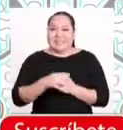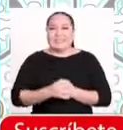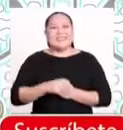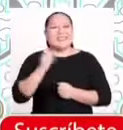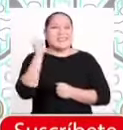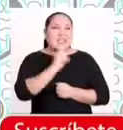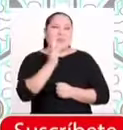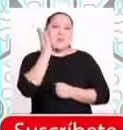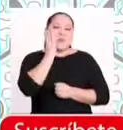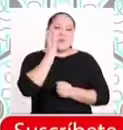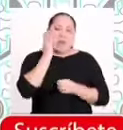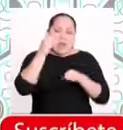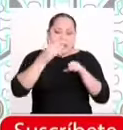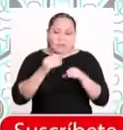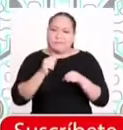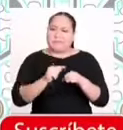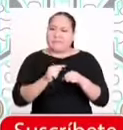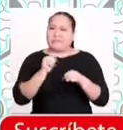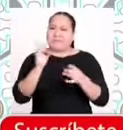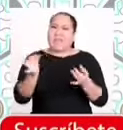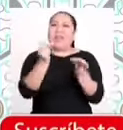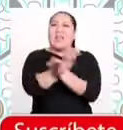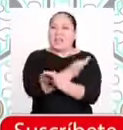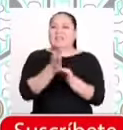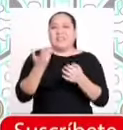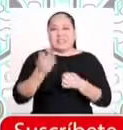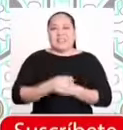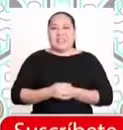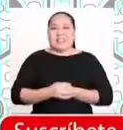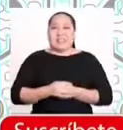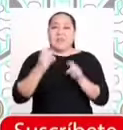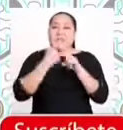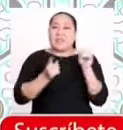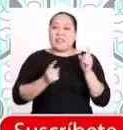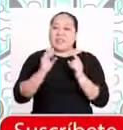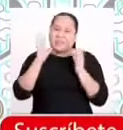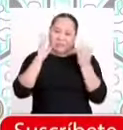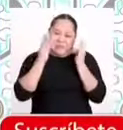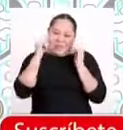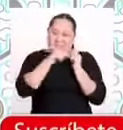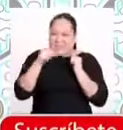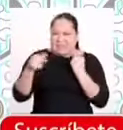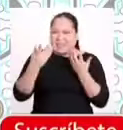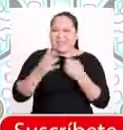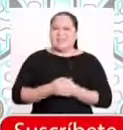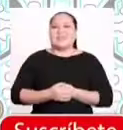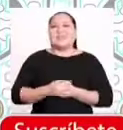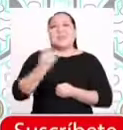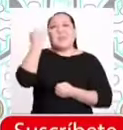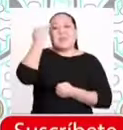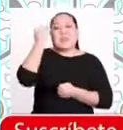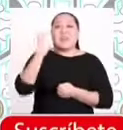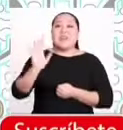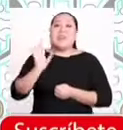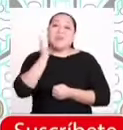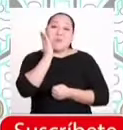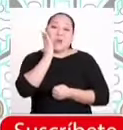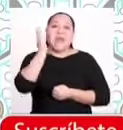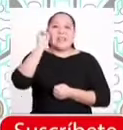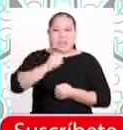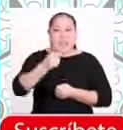Mi mamá se dio cuenta a tiempo y lo cambié. Pero es que son muy parecidos. Me imagino que ella sí